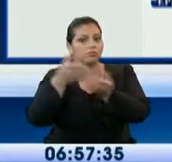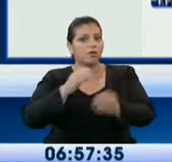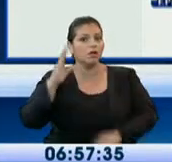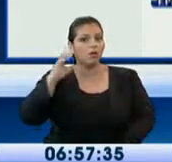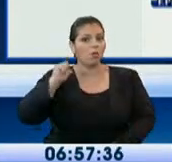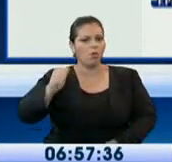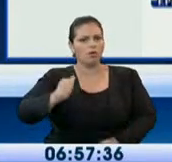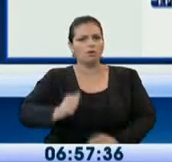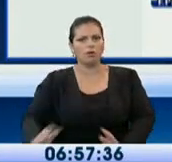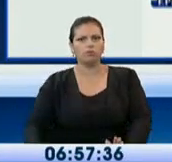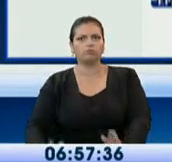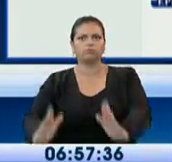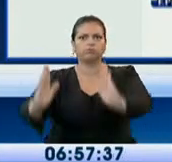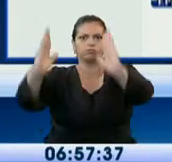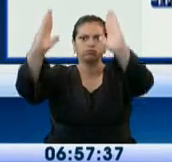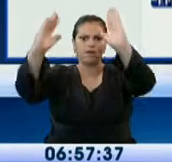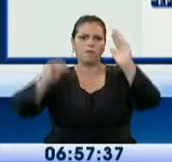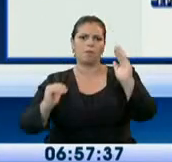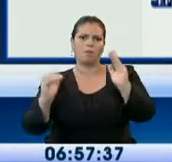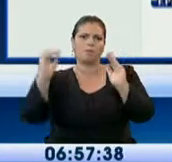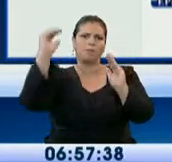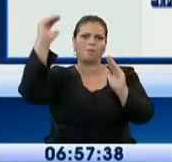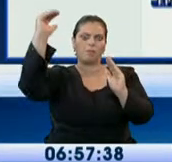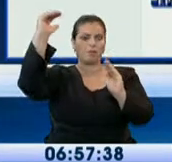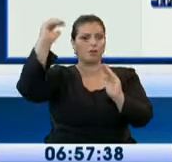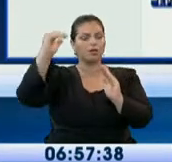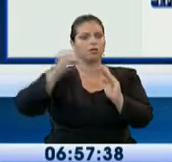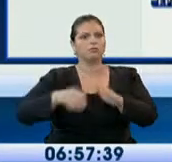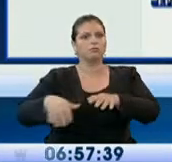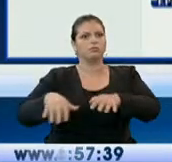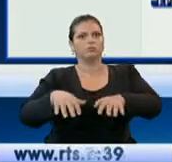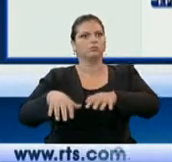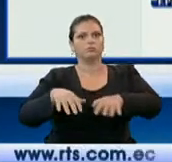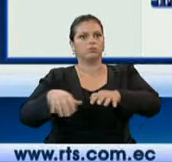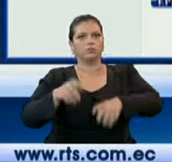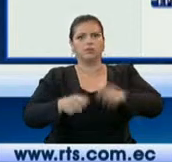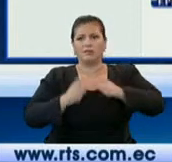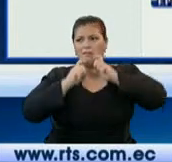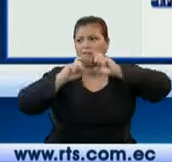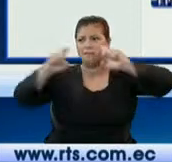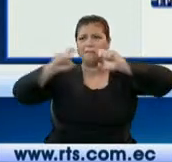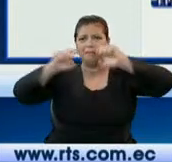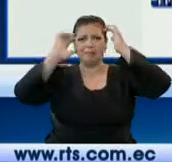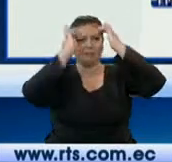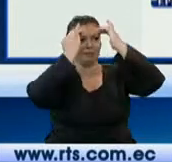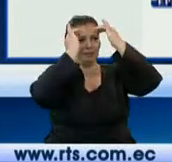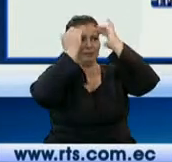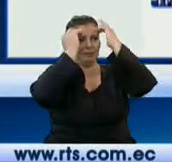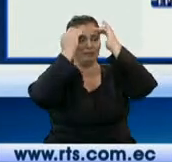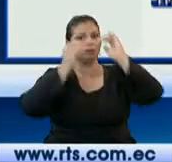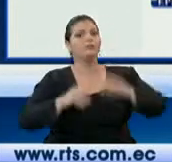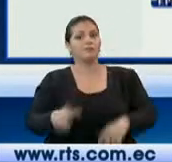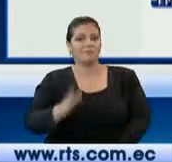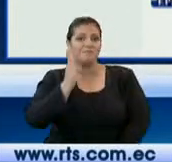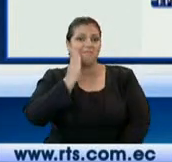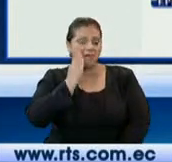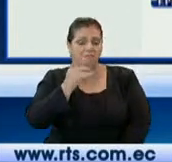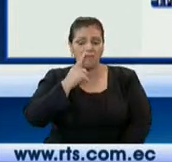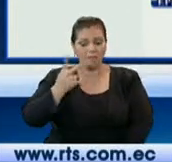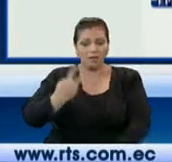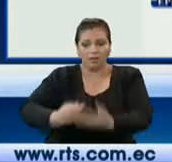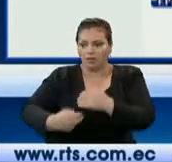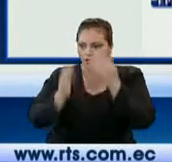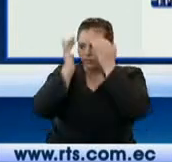se intensificaron, como es lógico, por la preocupación de sus padres, de sus madres, de sus hijos, y esto pues son como que colapsó un